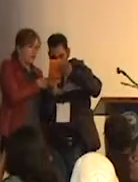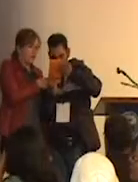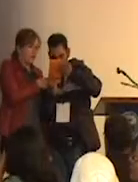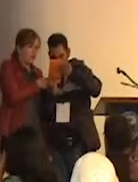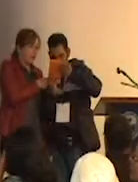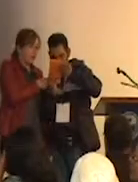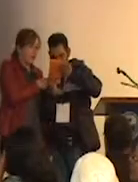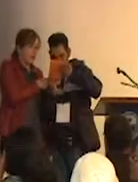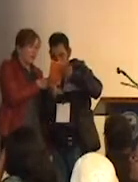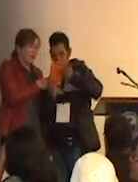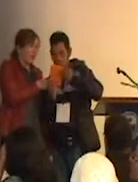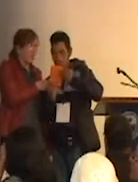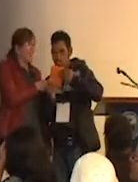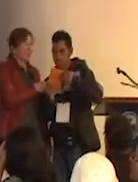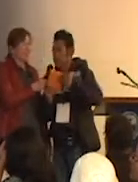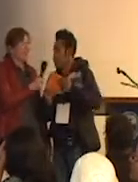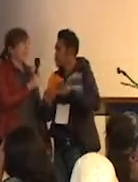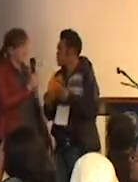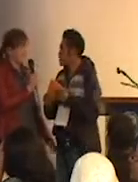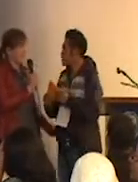manejar mi cuerpo.